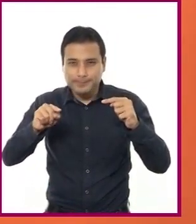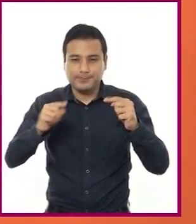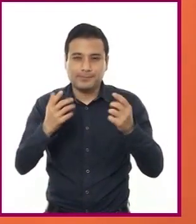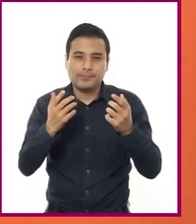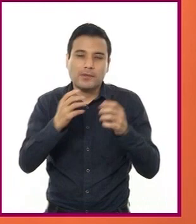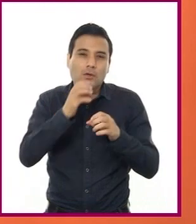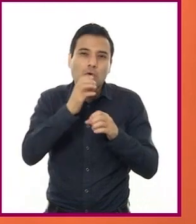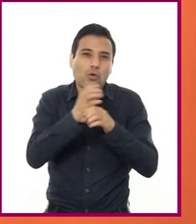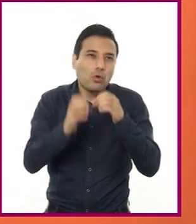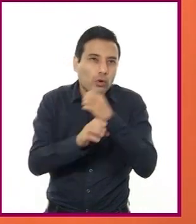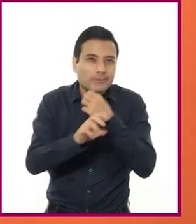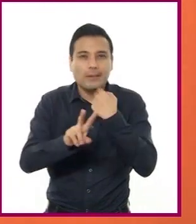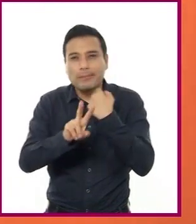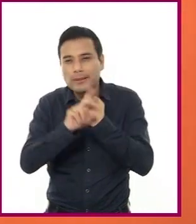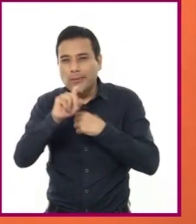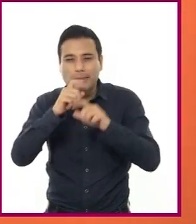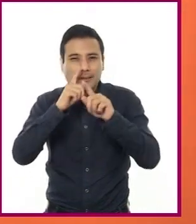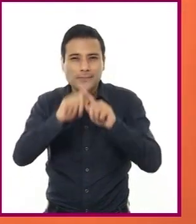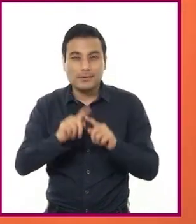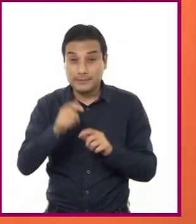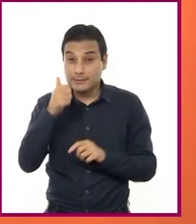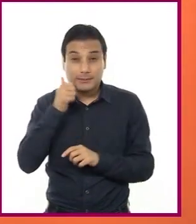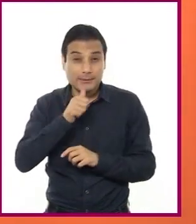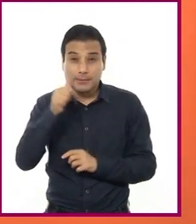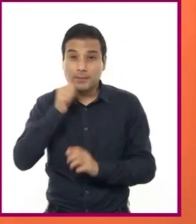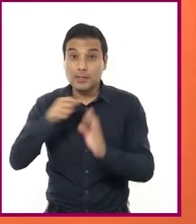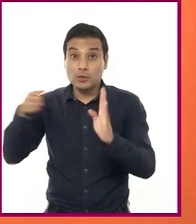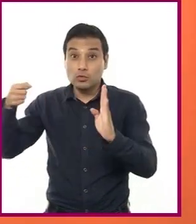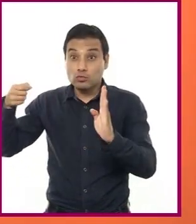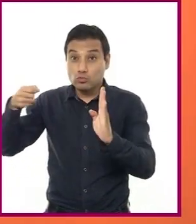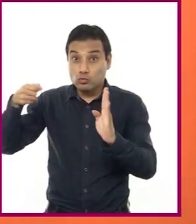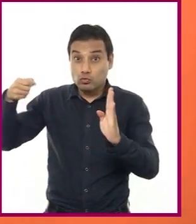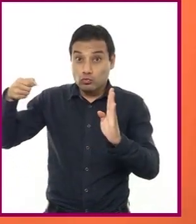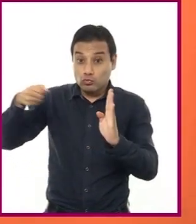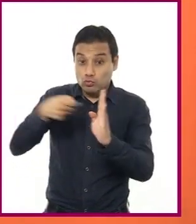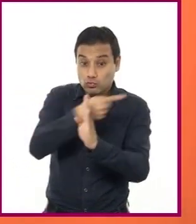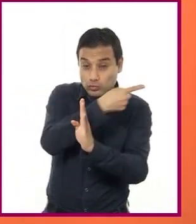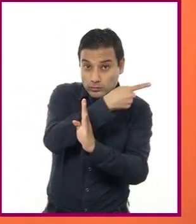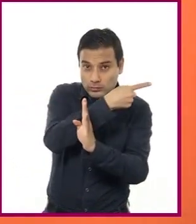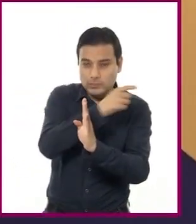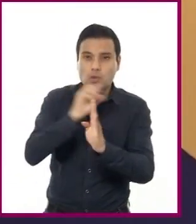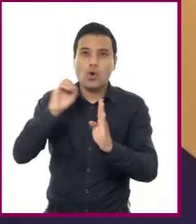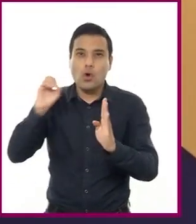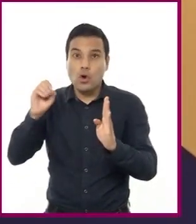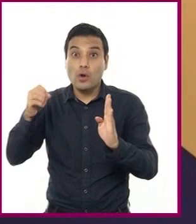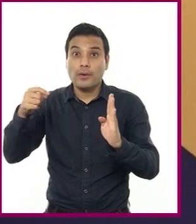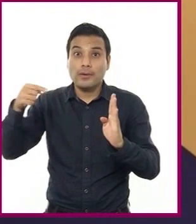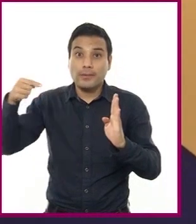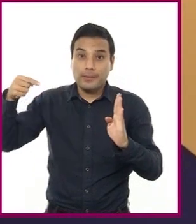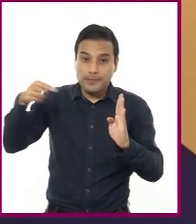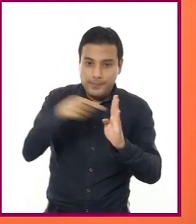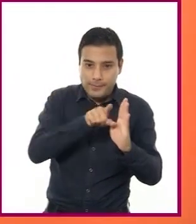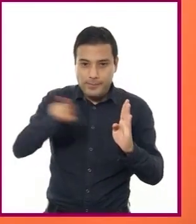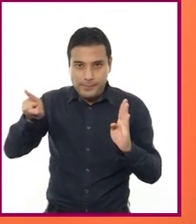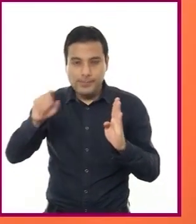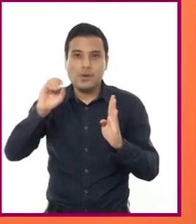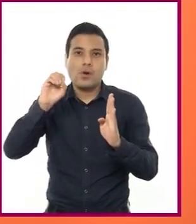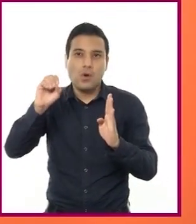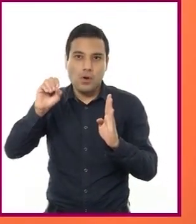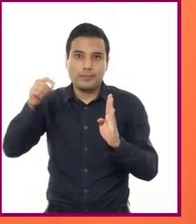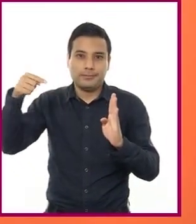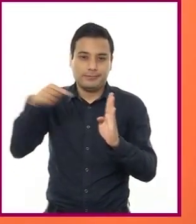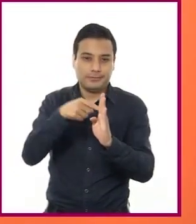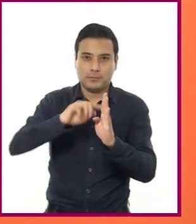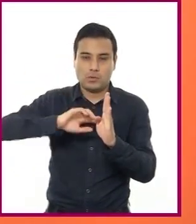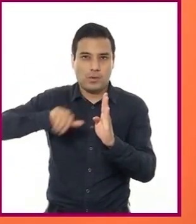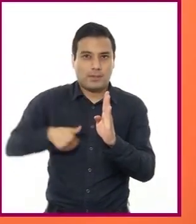sustancia, una parte de ella será reflejada, otra refractada y una absorbida, dependiendo de las interacciones de